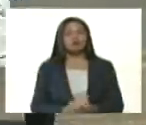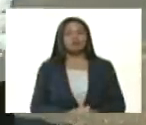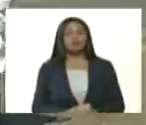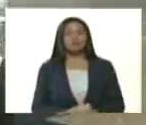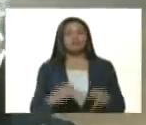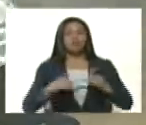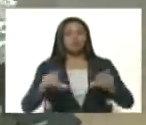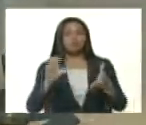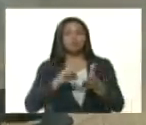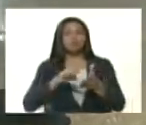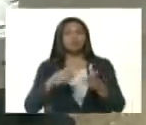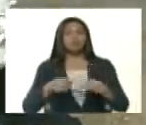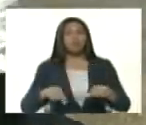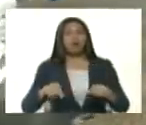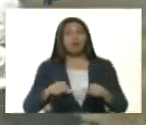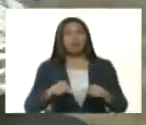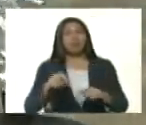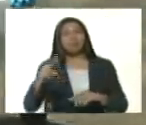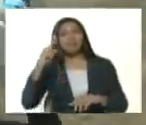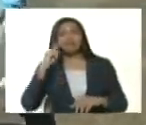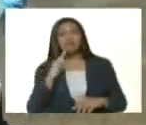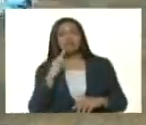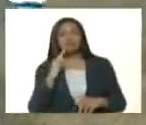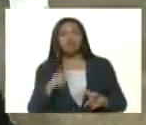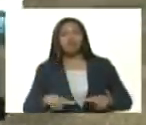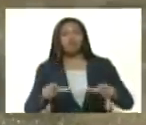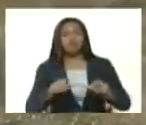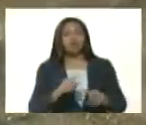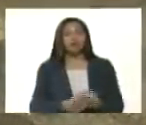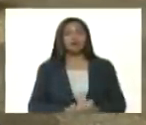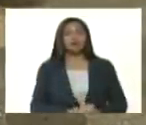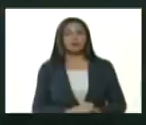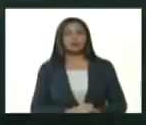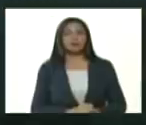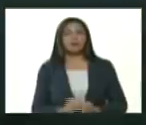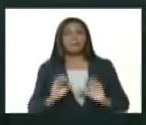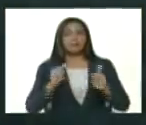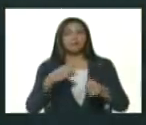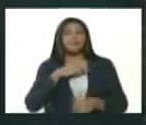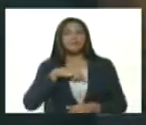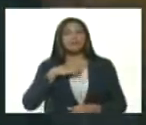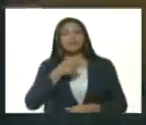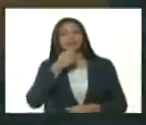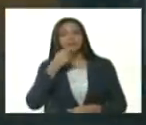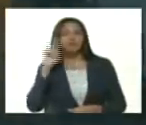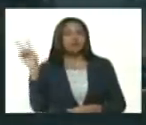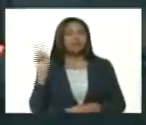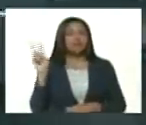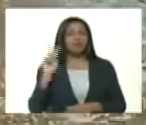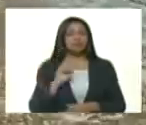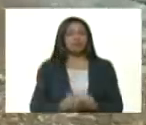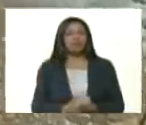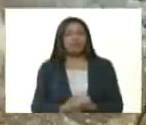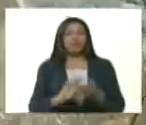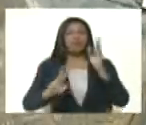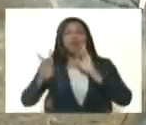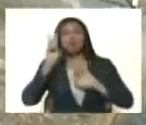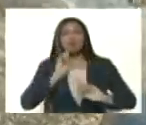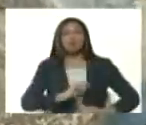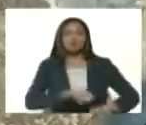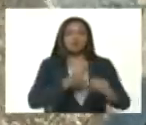casco central de la parroquia Sucre, en el marco de la misión Venezuela Bella, en el plan de